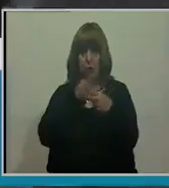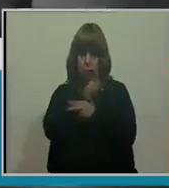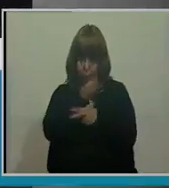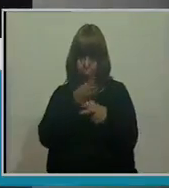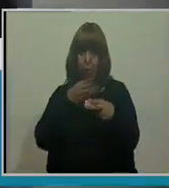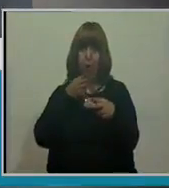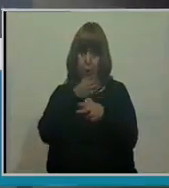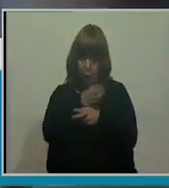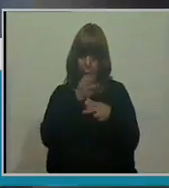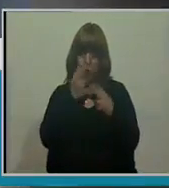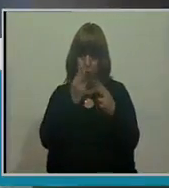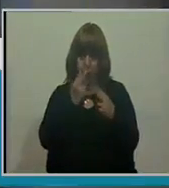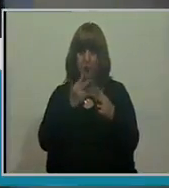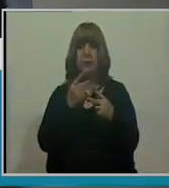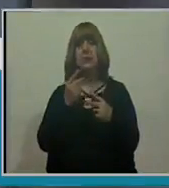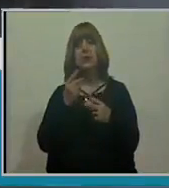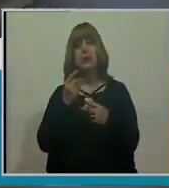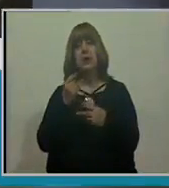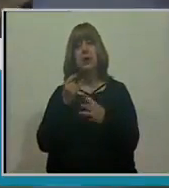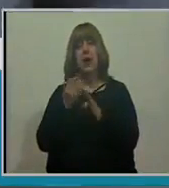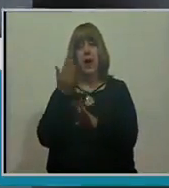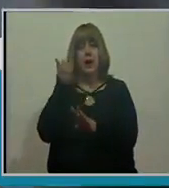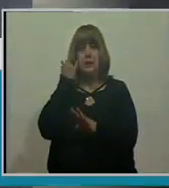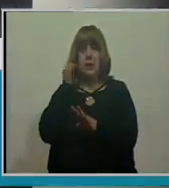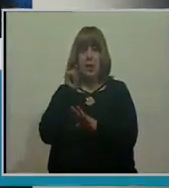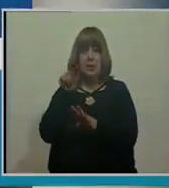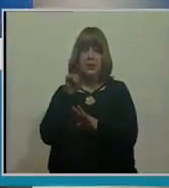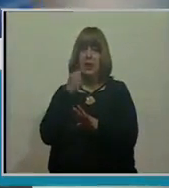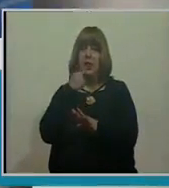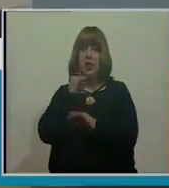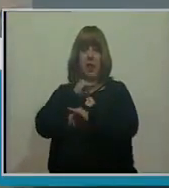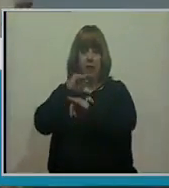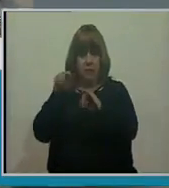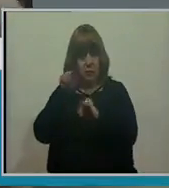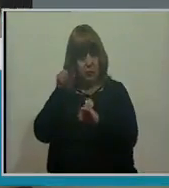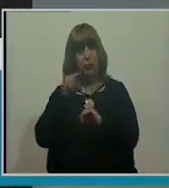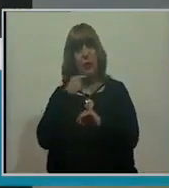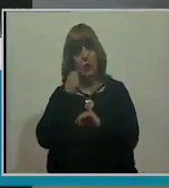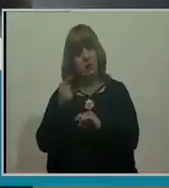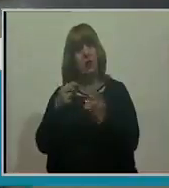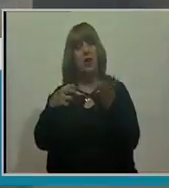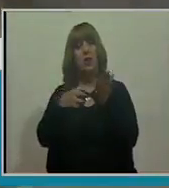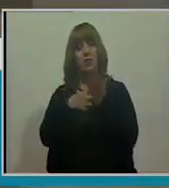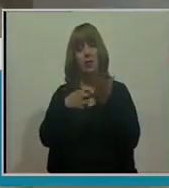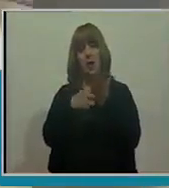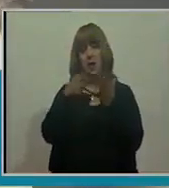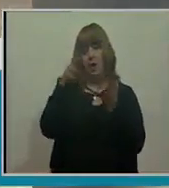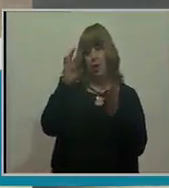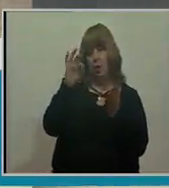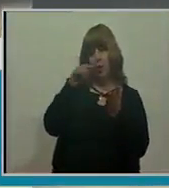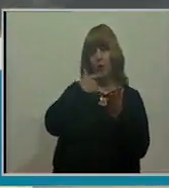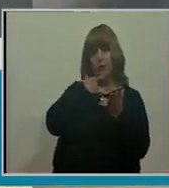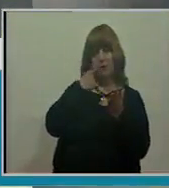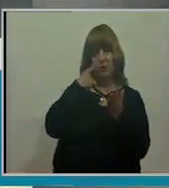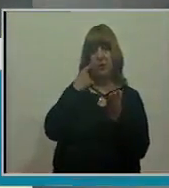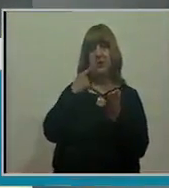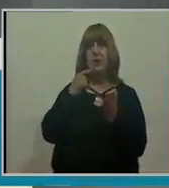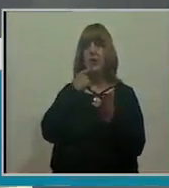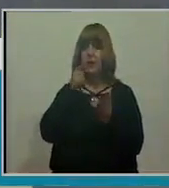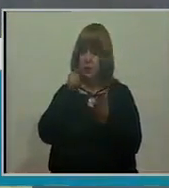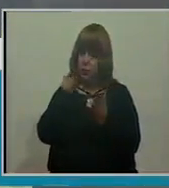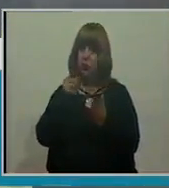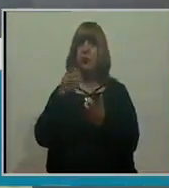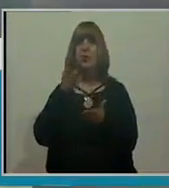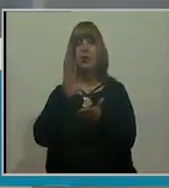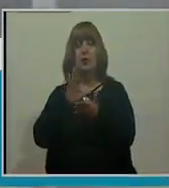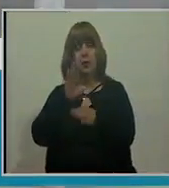hallada culpable. Y ayer le comunicaron que finalmente va a juicio. Sí, fue la fiscal Andrea Rossi quien decidió ponerle fin a esta